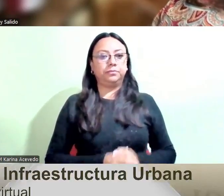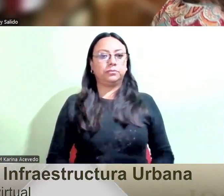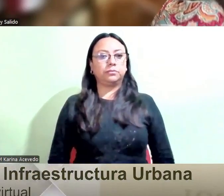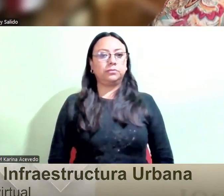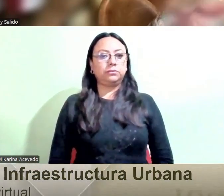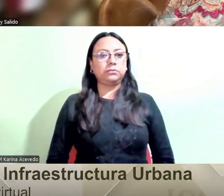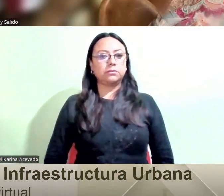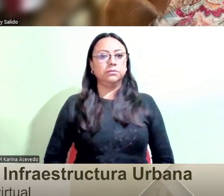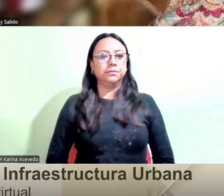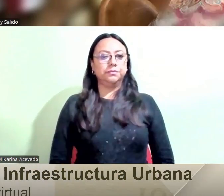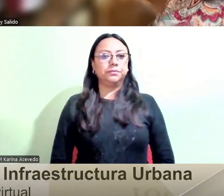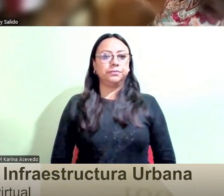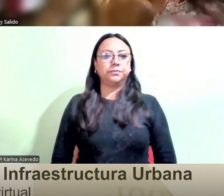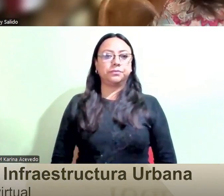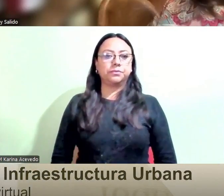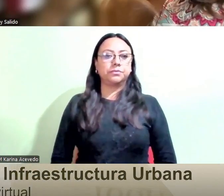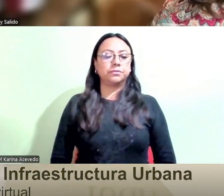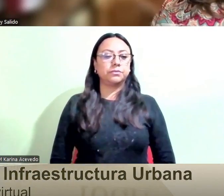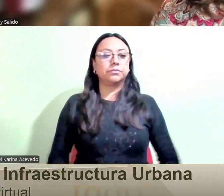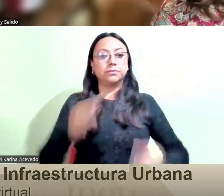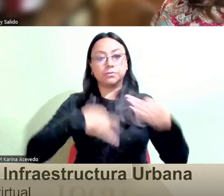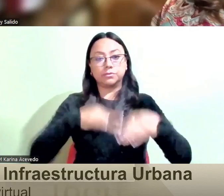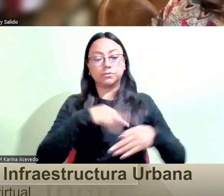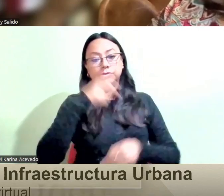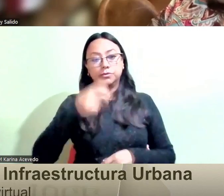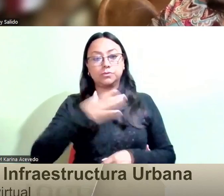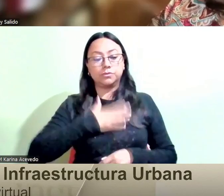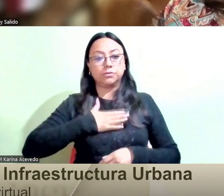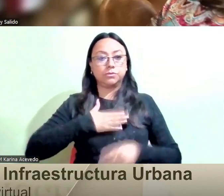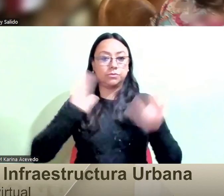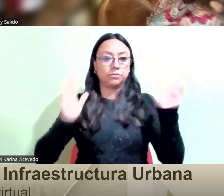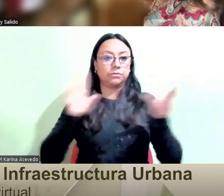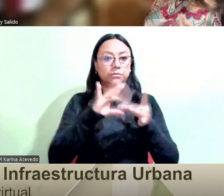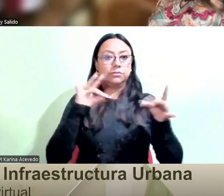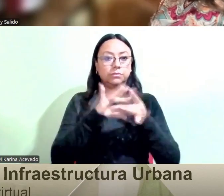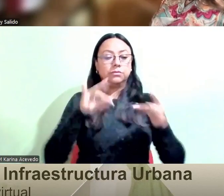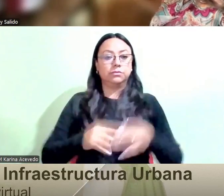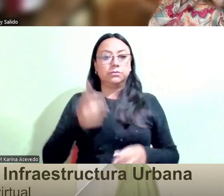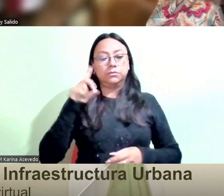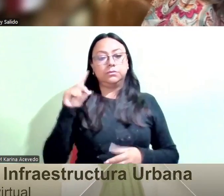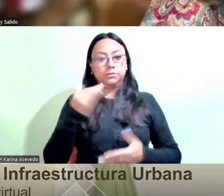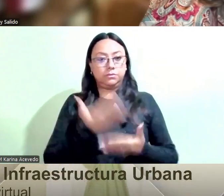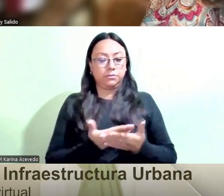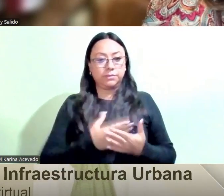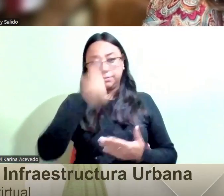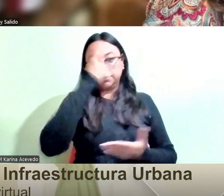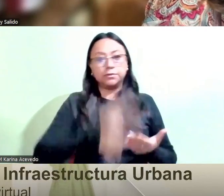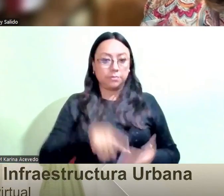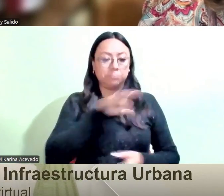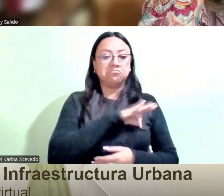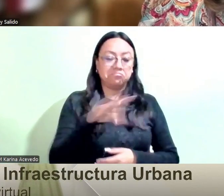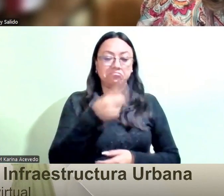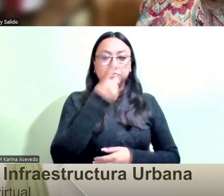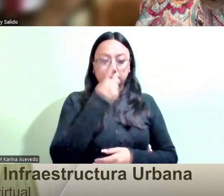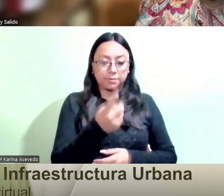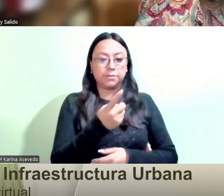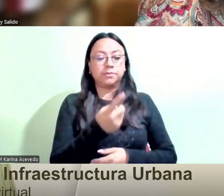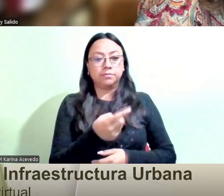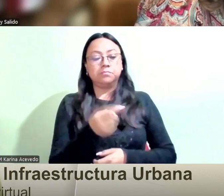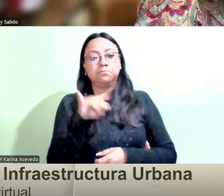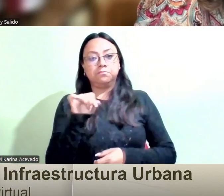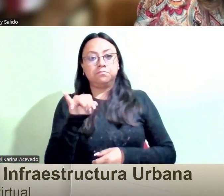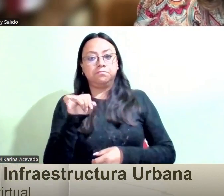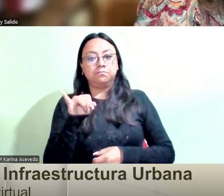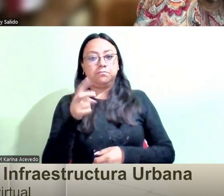receptor. Por lo que expuesto, esta dictaminadora considera viable la iniciativa que se dictamina en virtud de que su